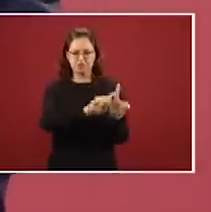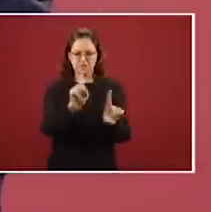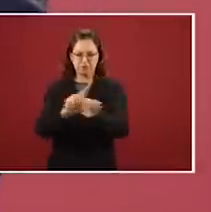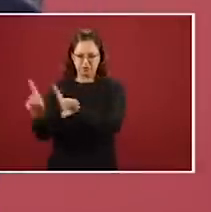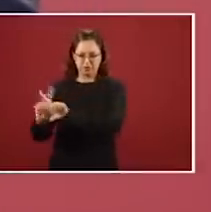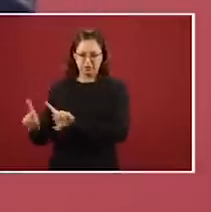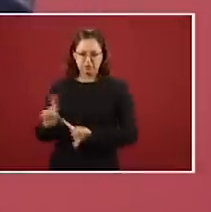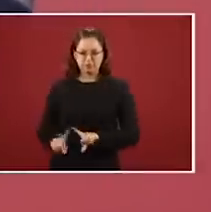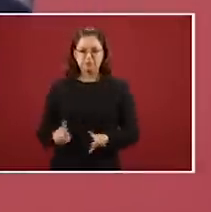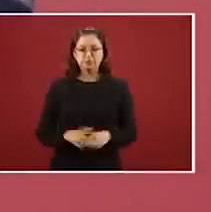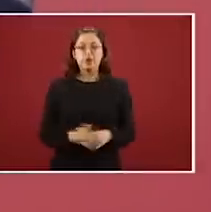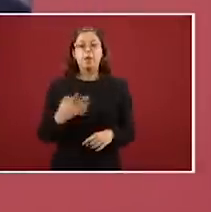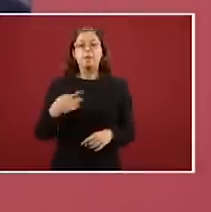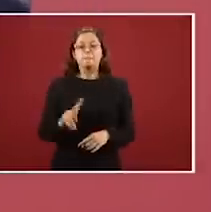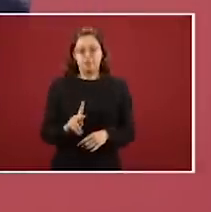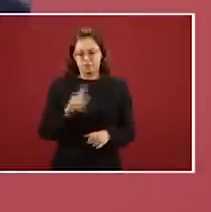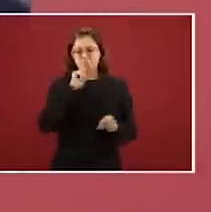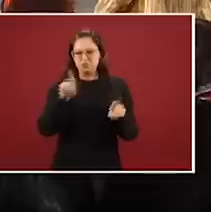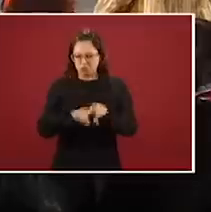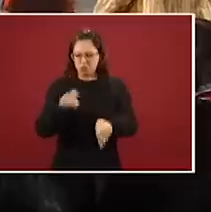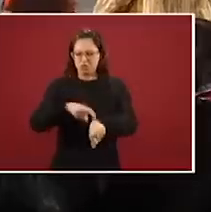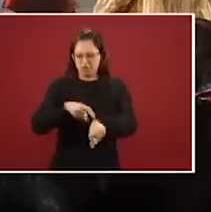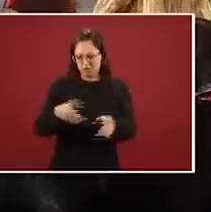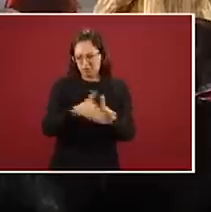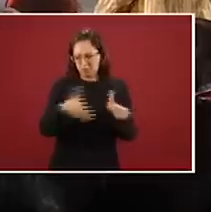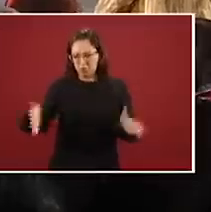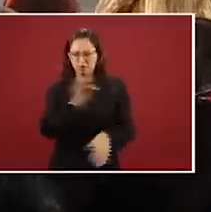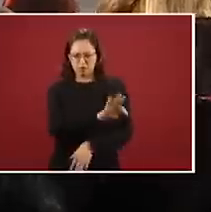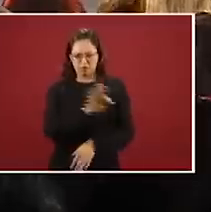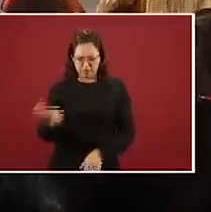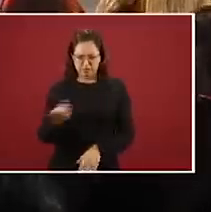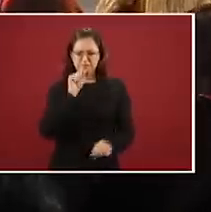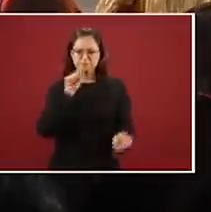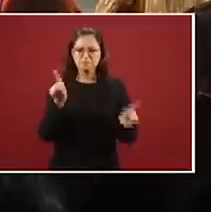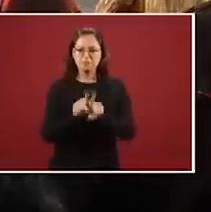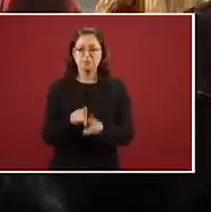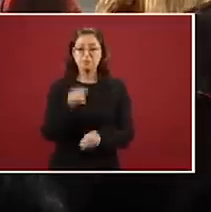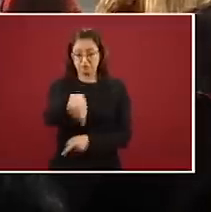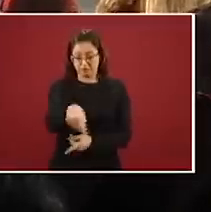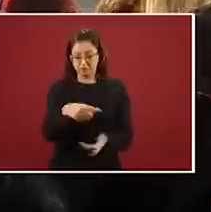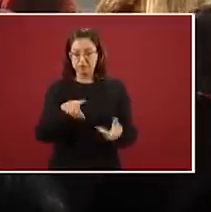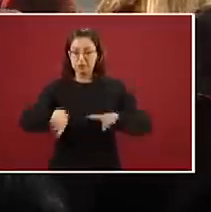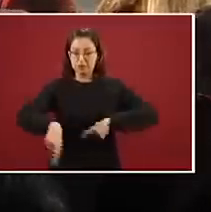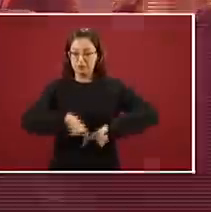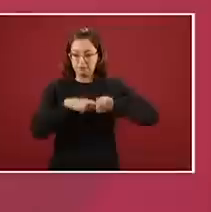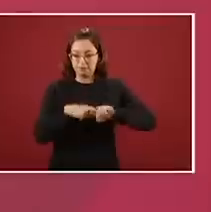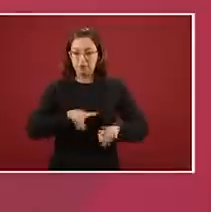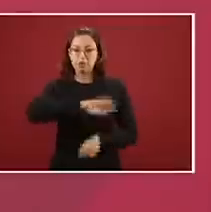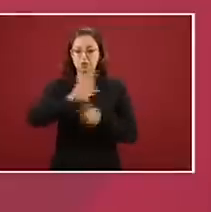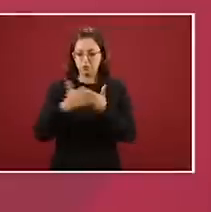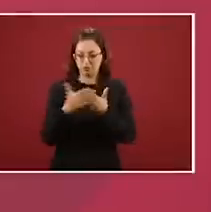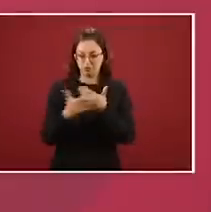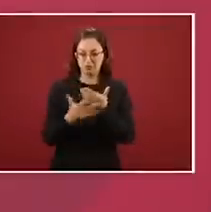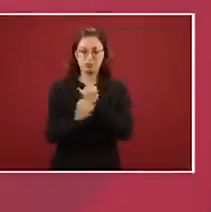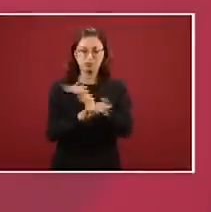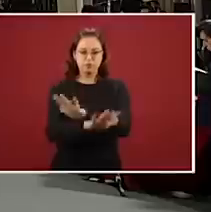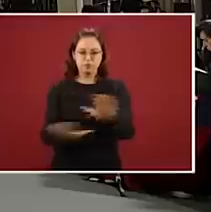pero incluso en el tiempo también. O sea, lo queda como un pendiente para informarles.